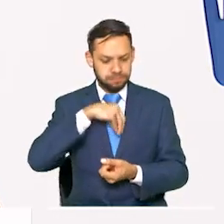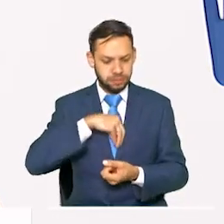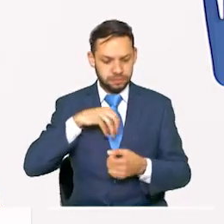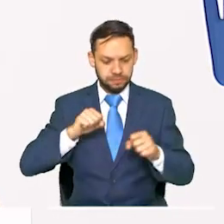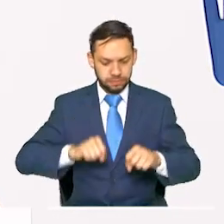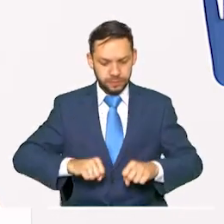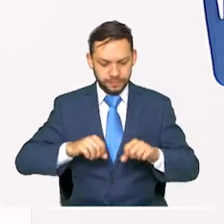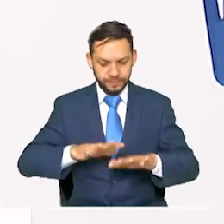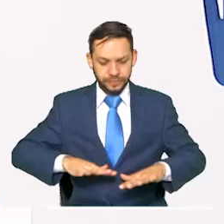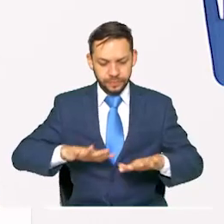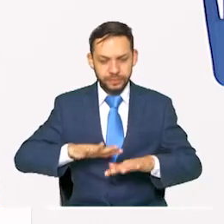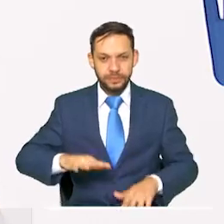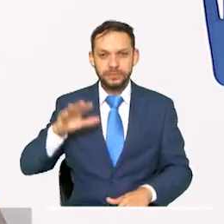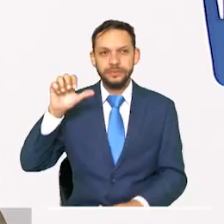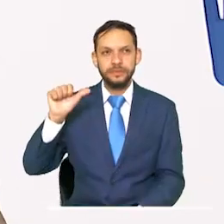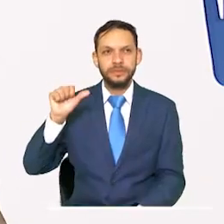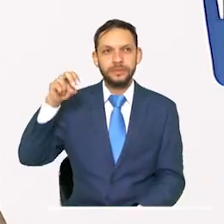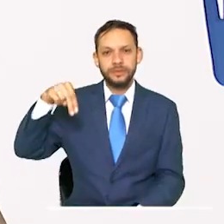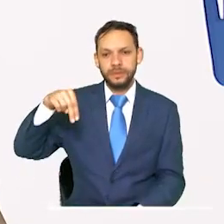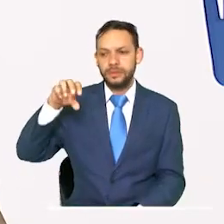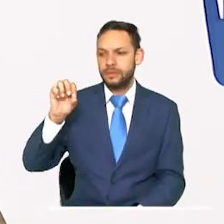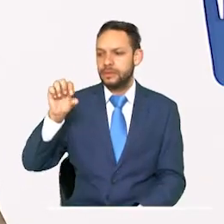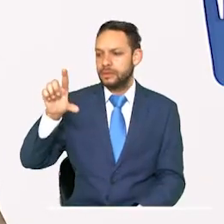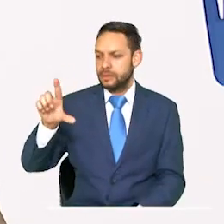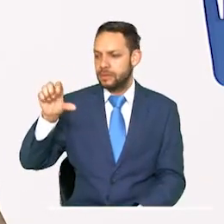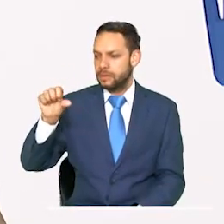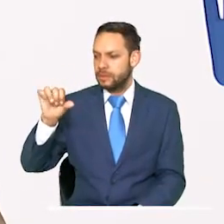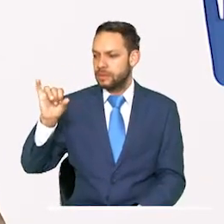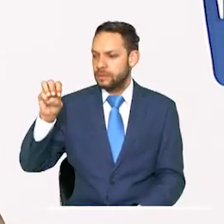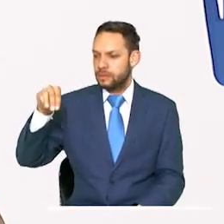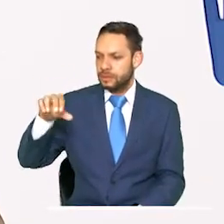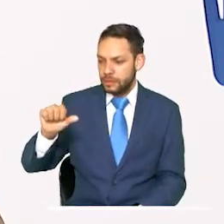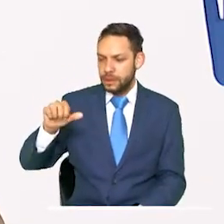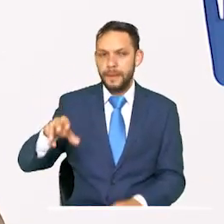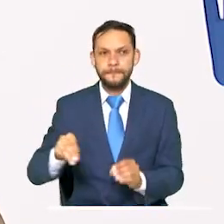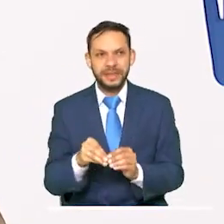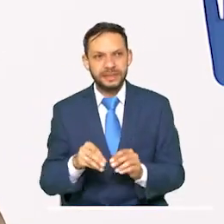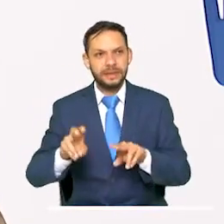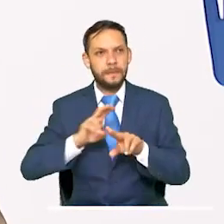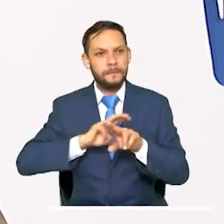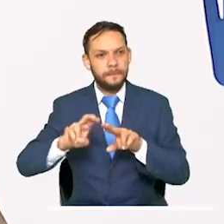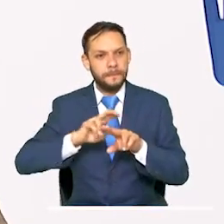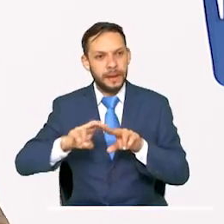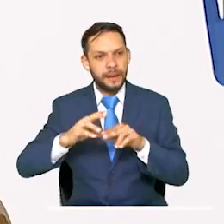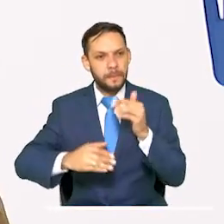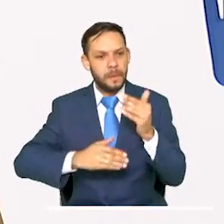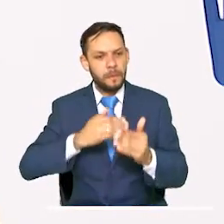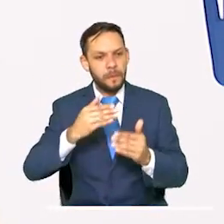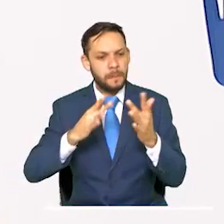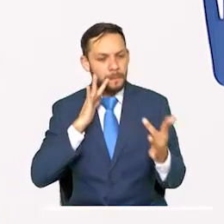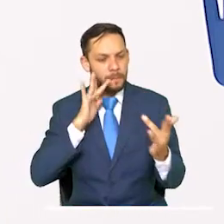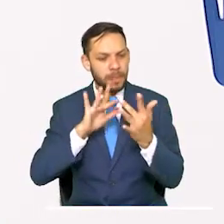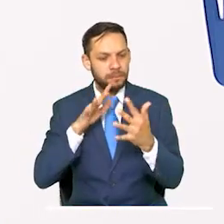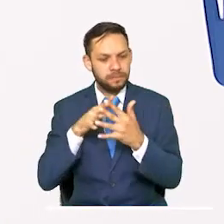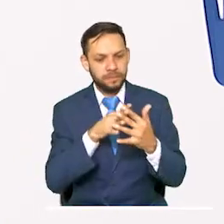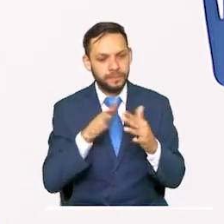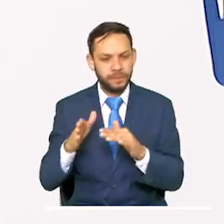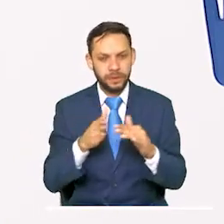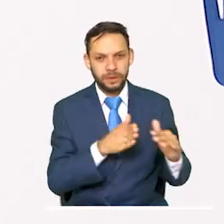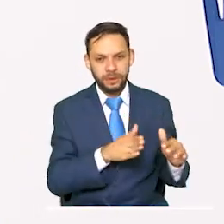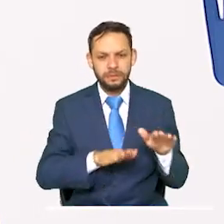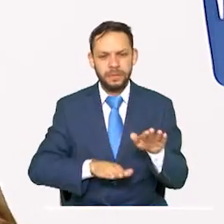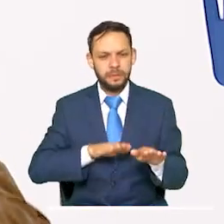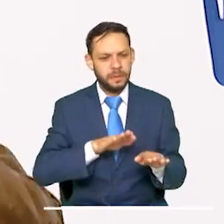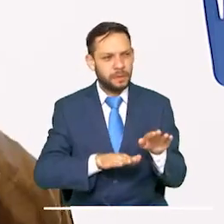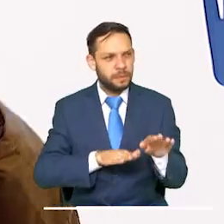salud de Anolaima, de Manizales y de Dos Quebradas, donde los llevamos a cabo. Y en ese camino